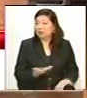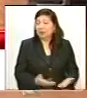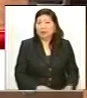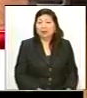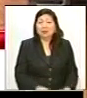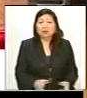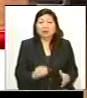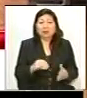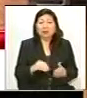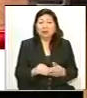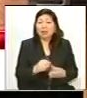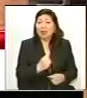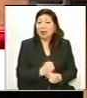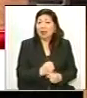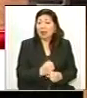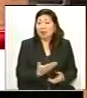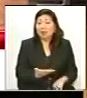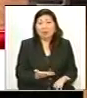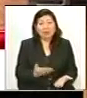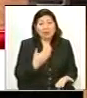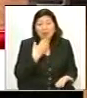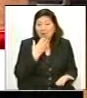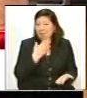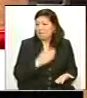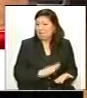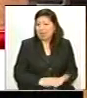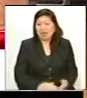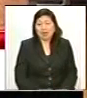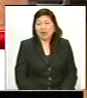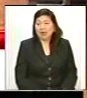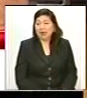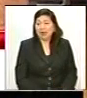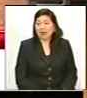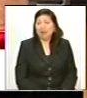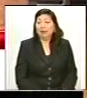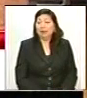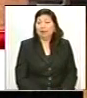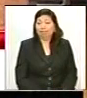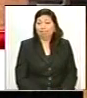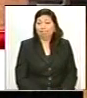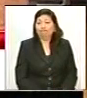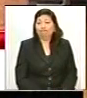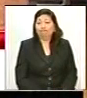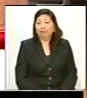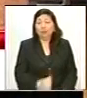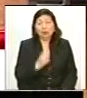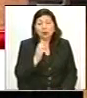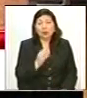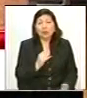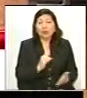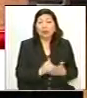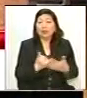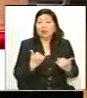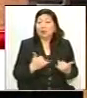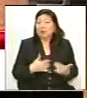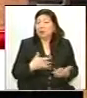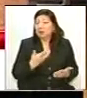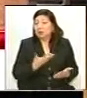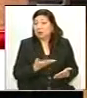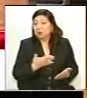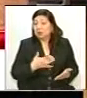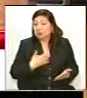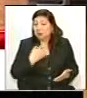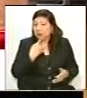se ha reseccionado la obra, ese es un delito, pues. Definitivamente. Entonces, yo creo que en ese sentido, no sé si usted